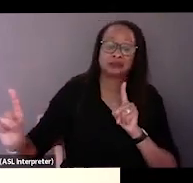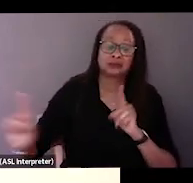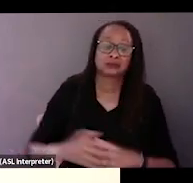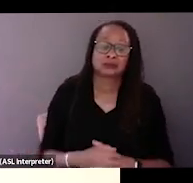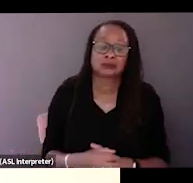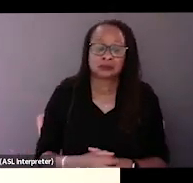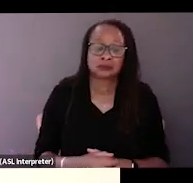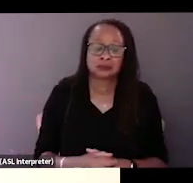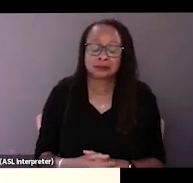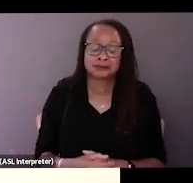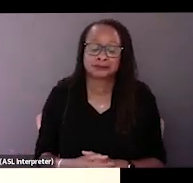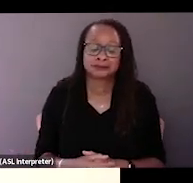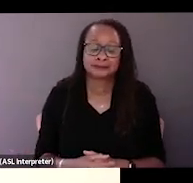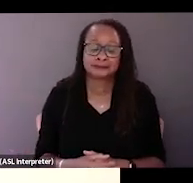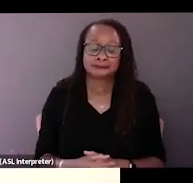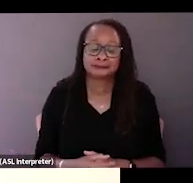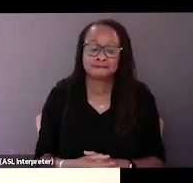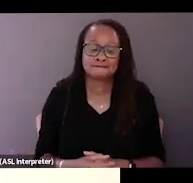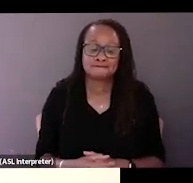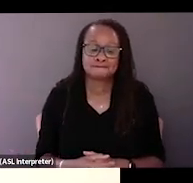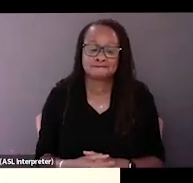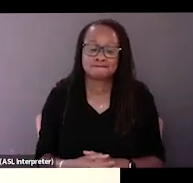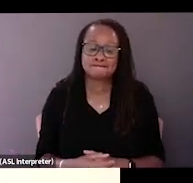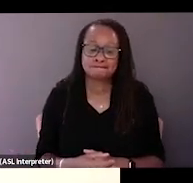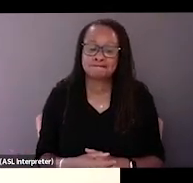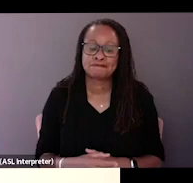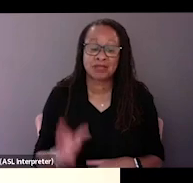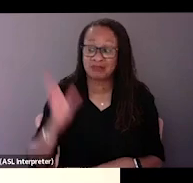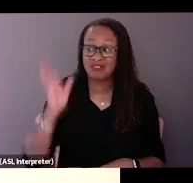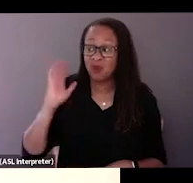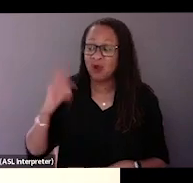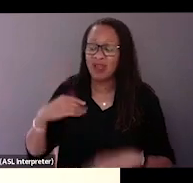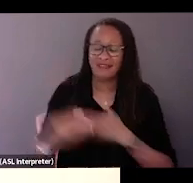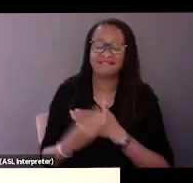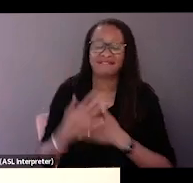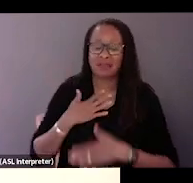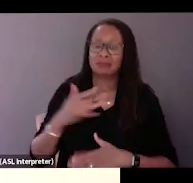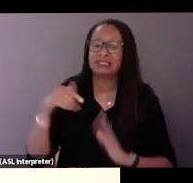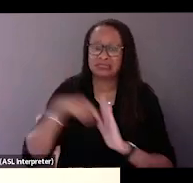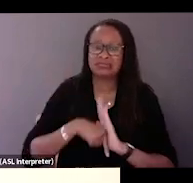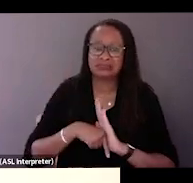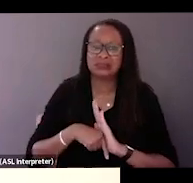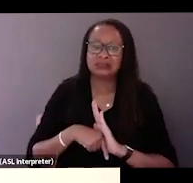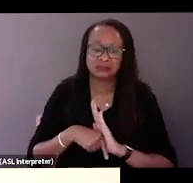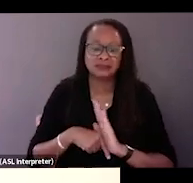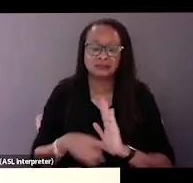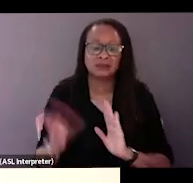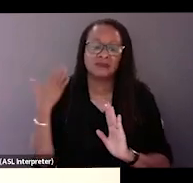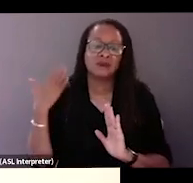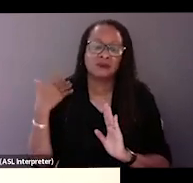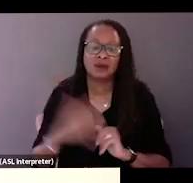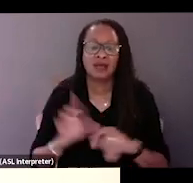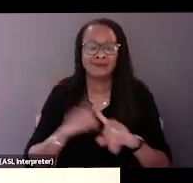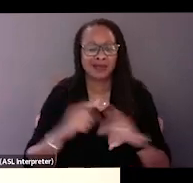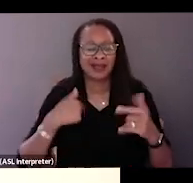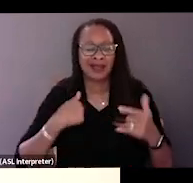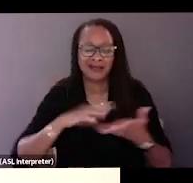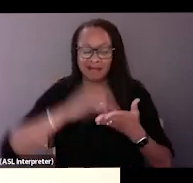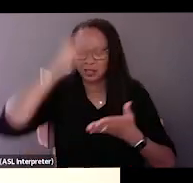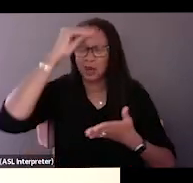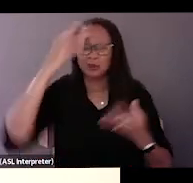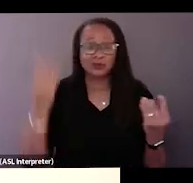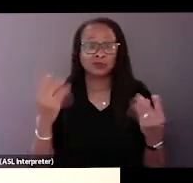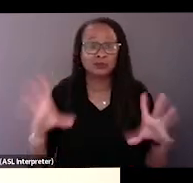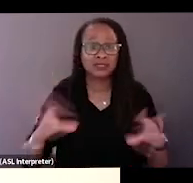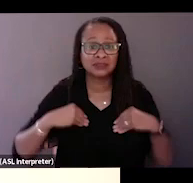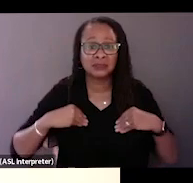afectaba mucho y ahora sencillamente lo he aceptado y tengo dos caminos. Uno,